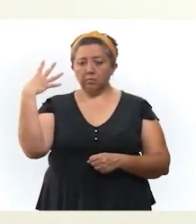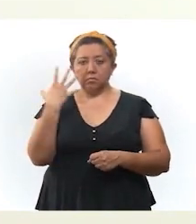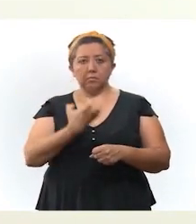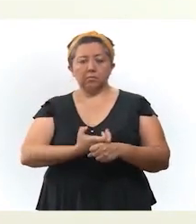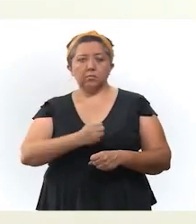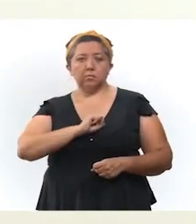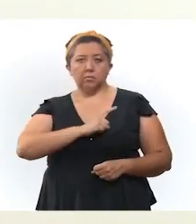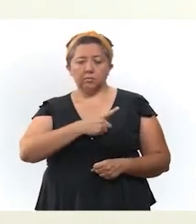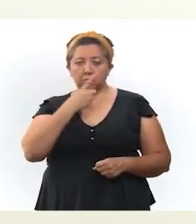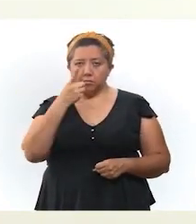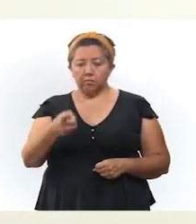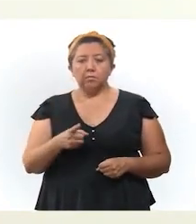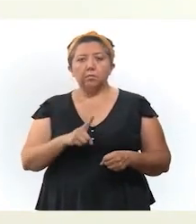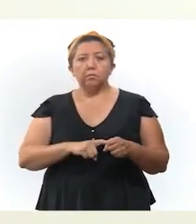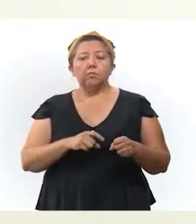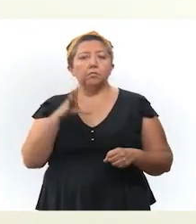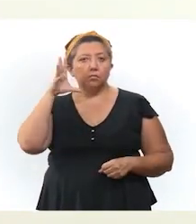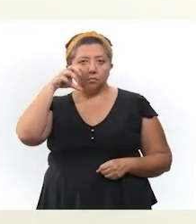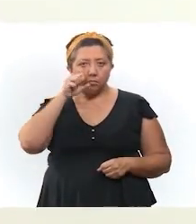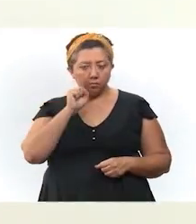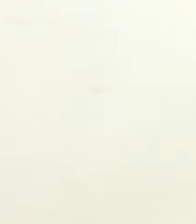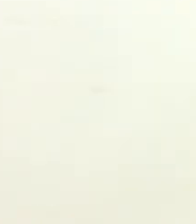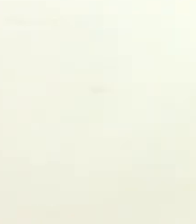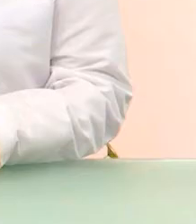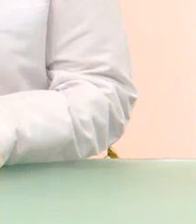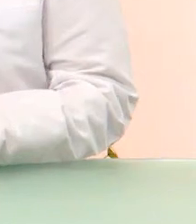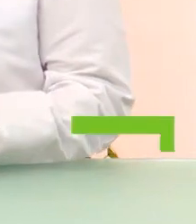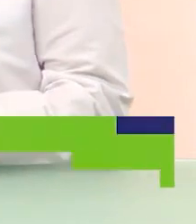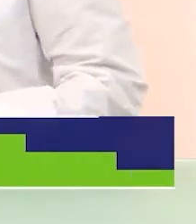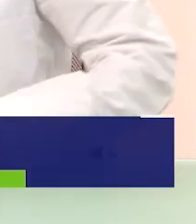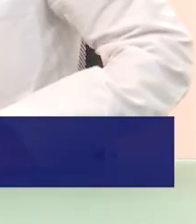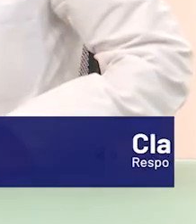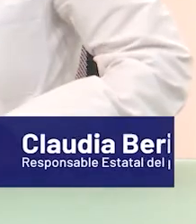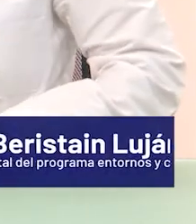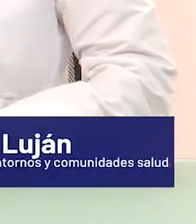nuestro semáforo estatal de salud marcan color naranja. Este es el